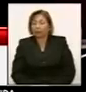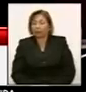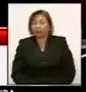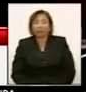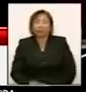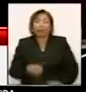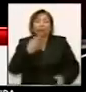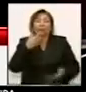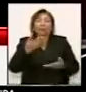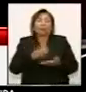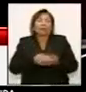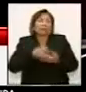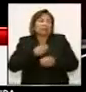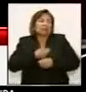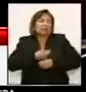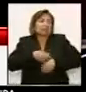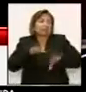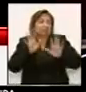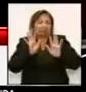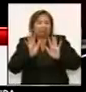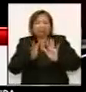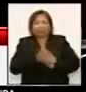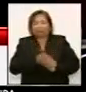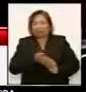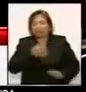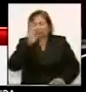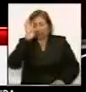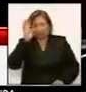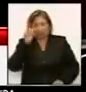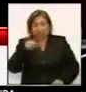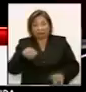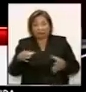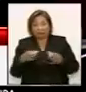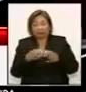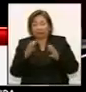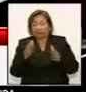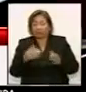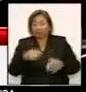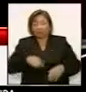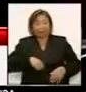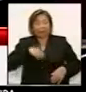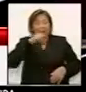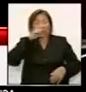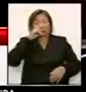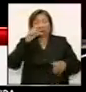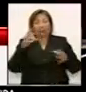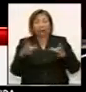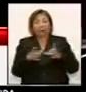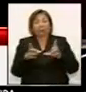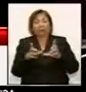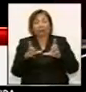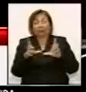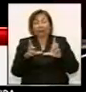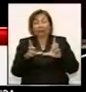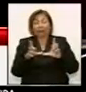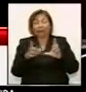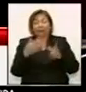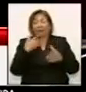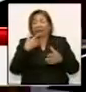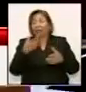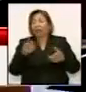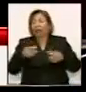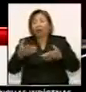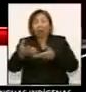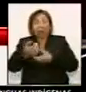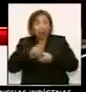haber hecho lo que les ha dado la real gana, e inventar acá algunos congresistas que, como le digo, salen con mucha holgura a la televisión a decir lo que mejor les parece, y cuando